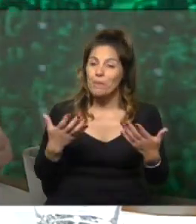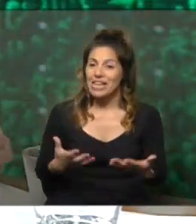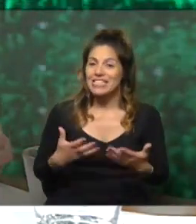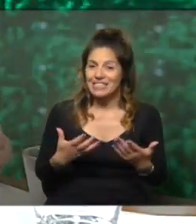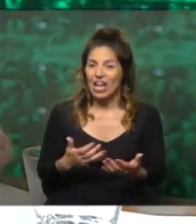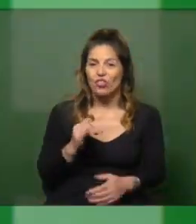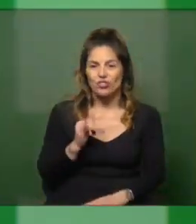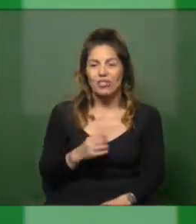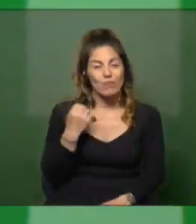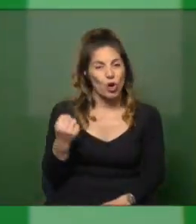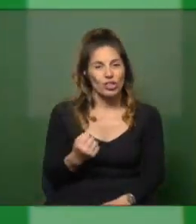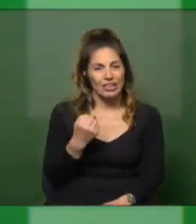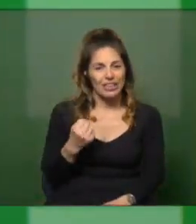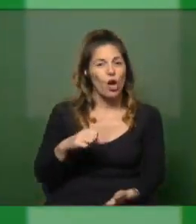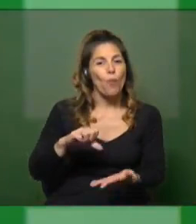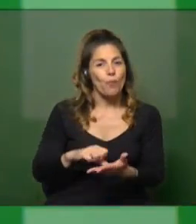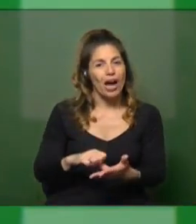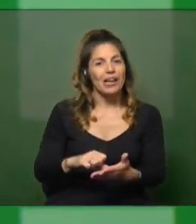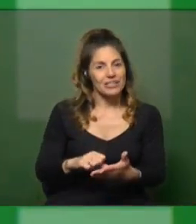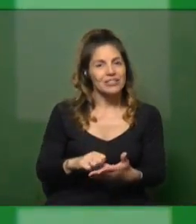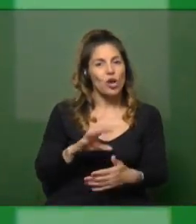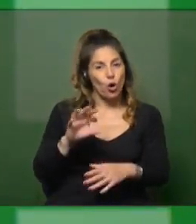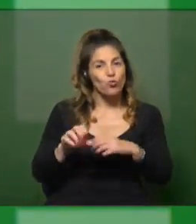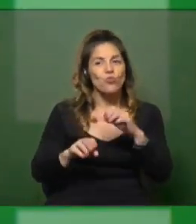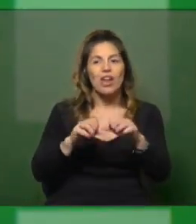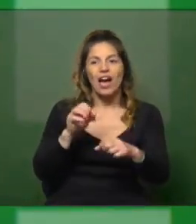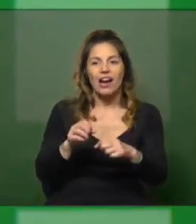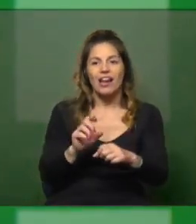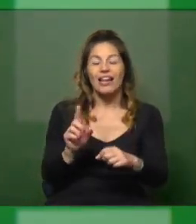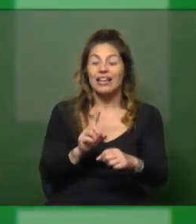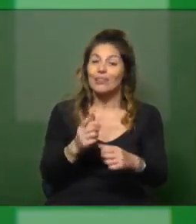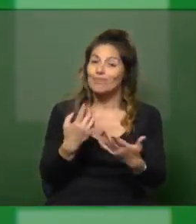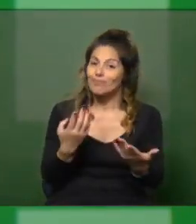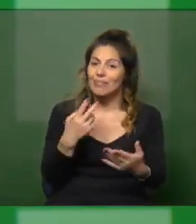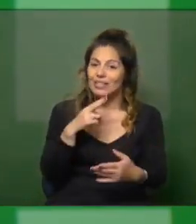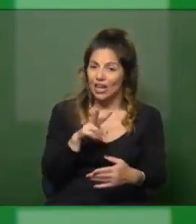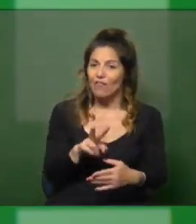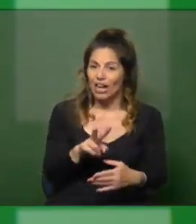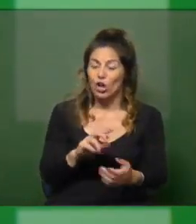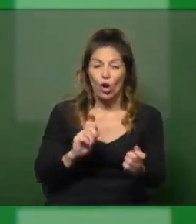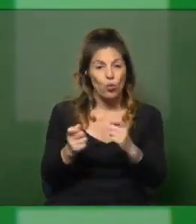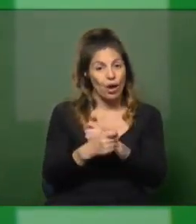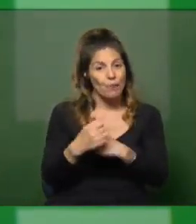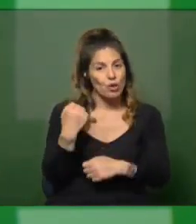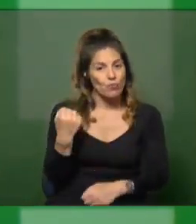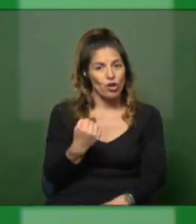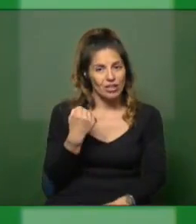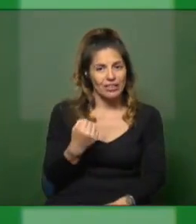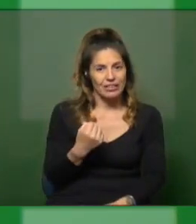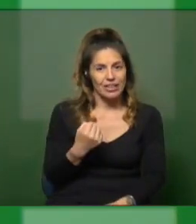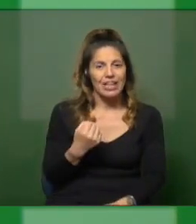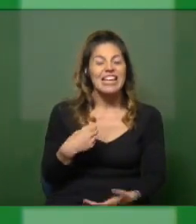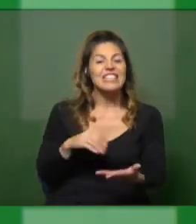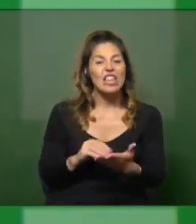les decía es un país con escala como Para no pasar desapercibido en un cambio radical si además